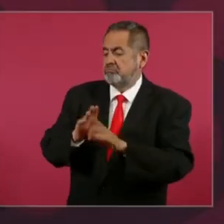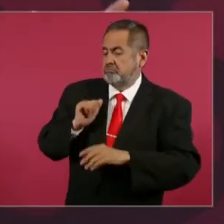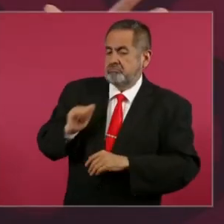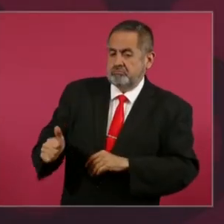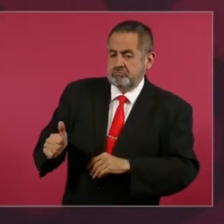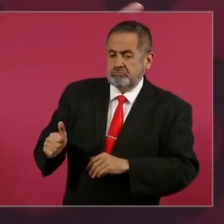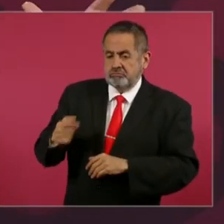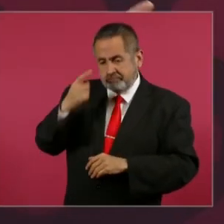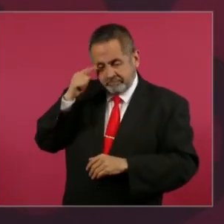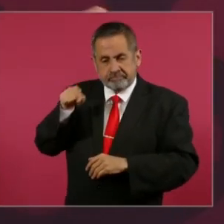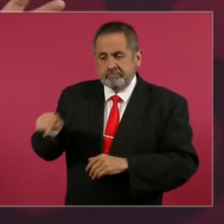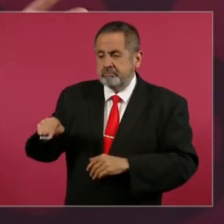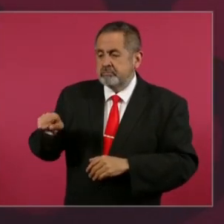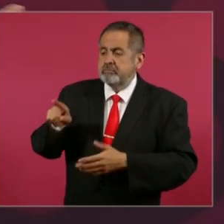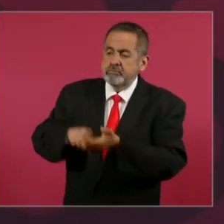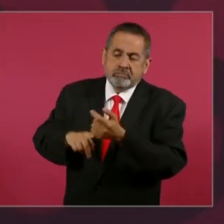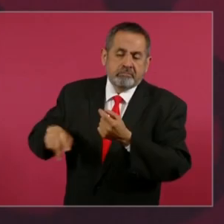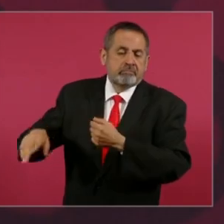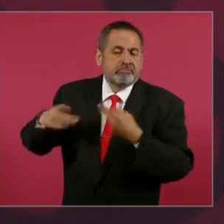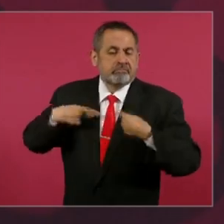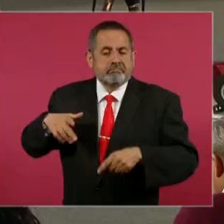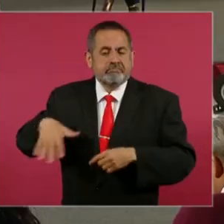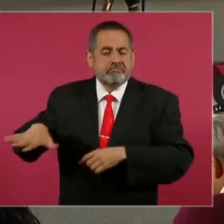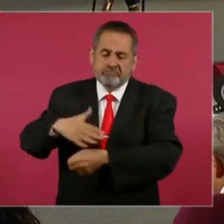para que tu pueblo no tenga